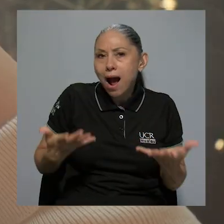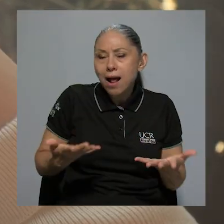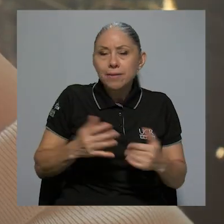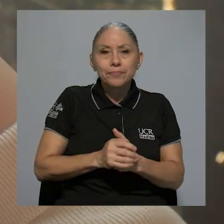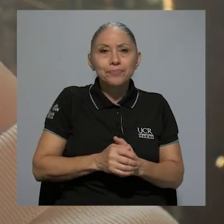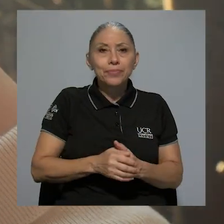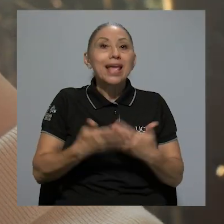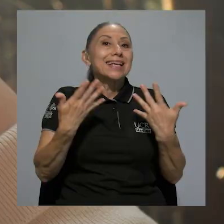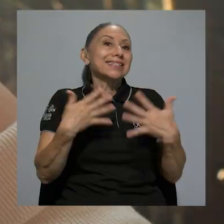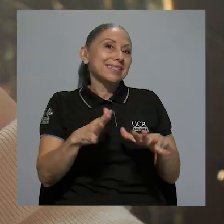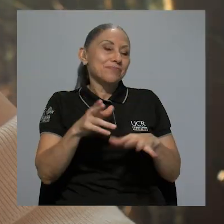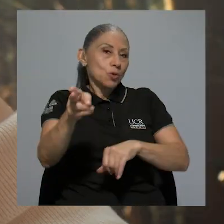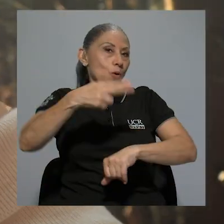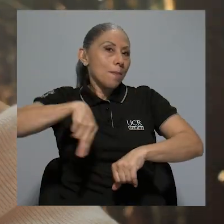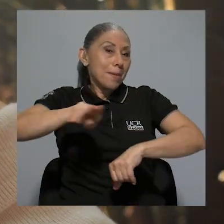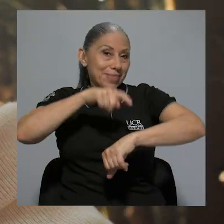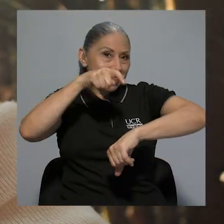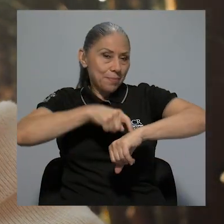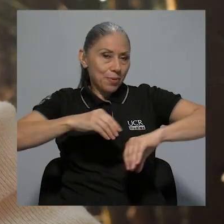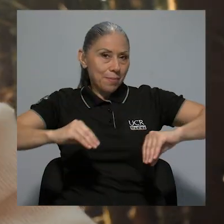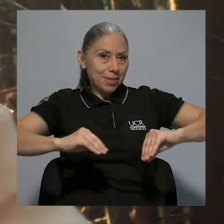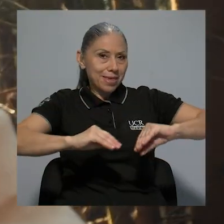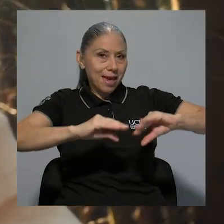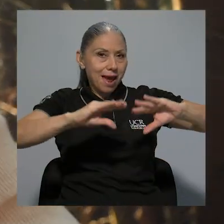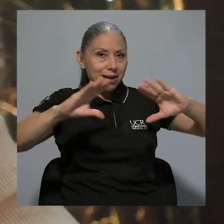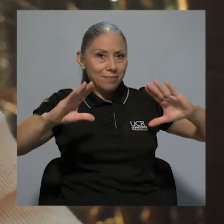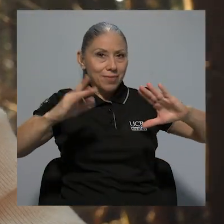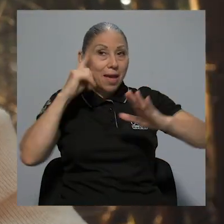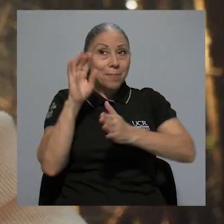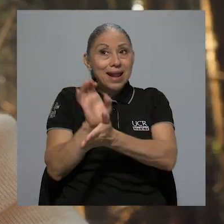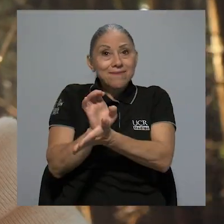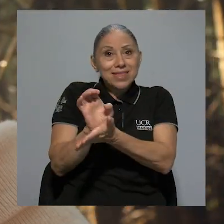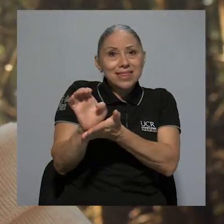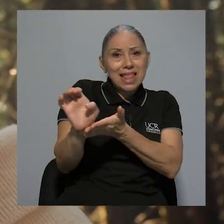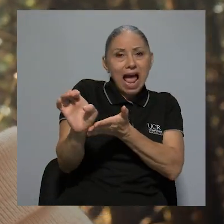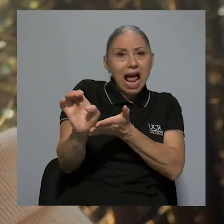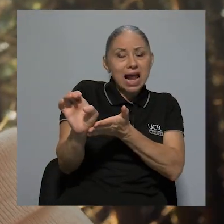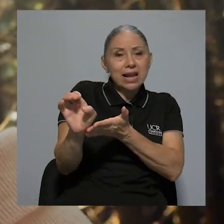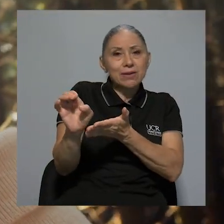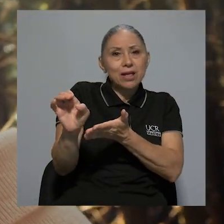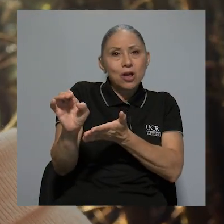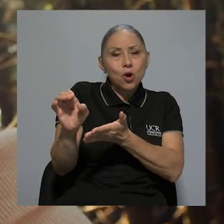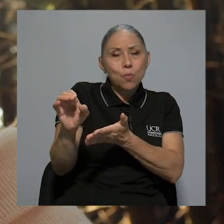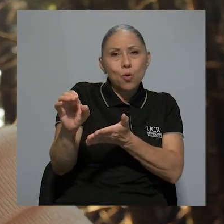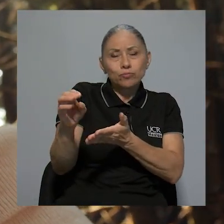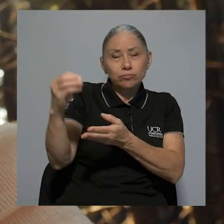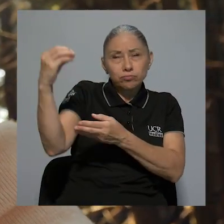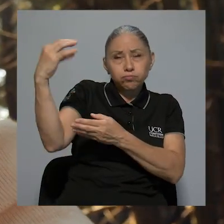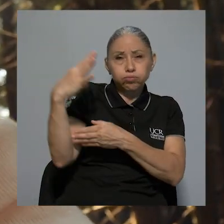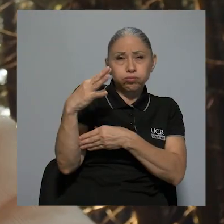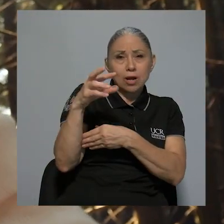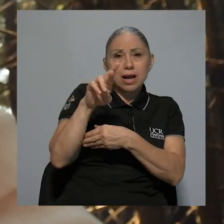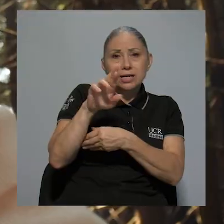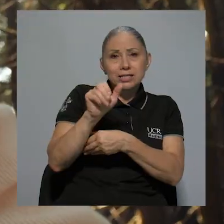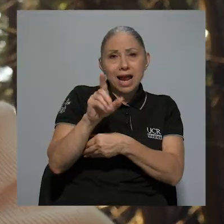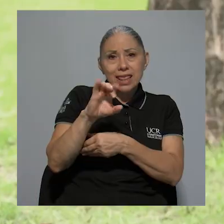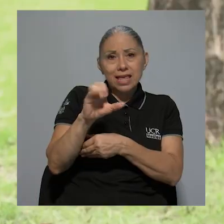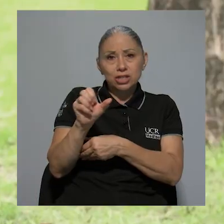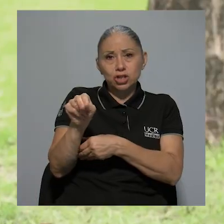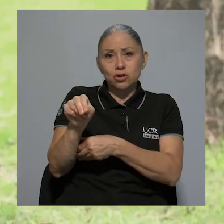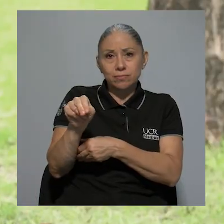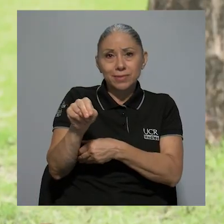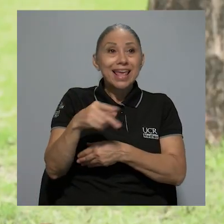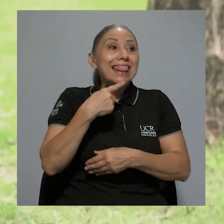Sí, usualmente es durante la mañana para evitar como el exceso también de radiación. Dicen que de 10 a 2 esa es la peor